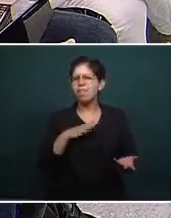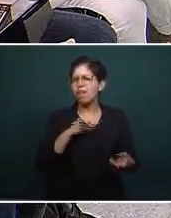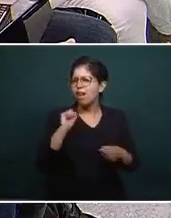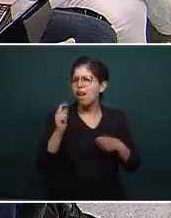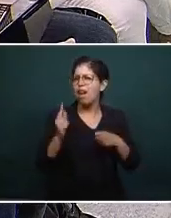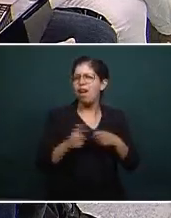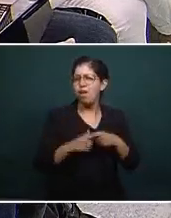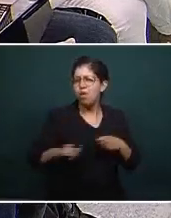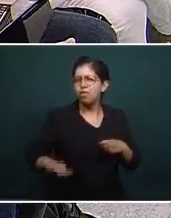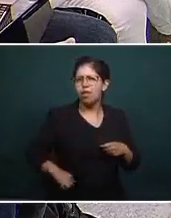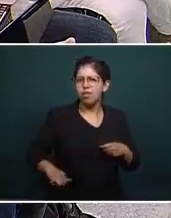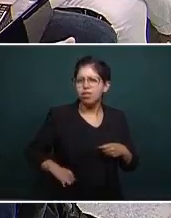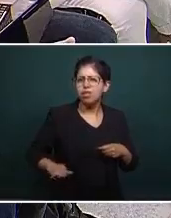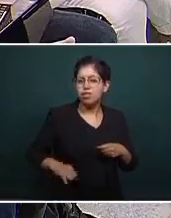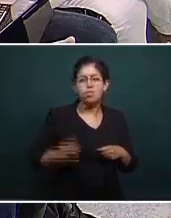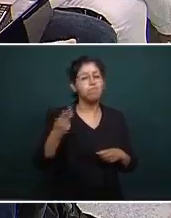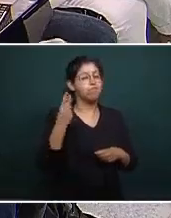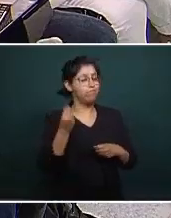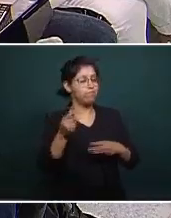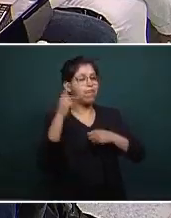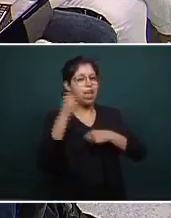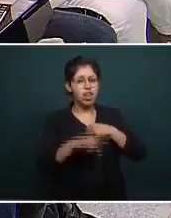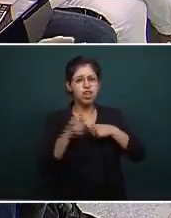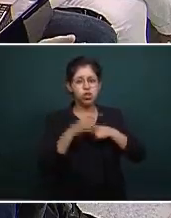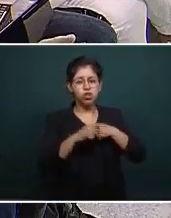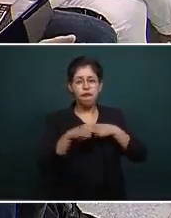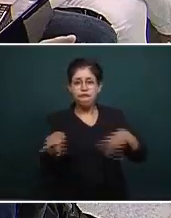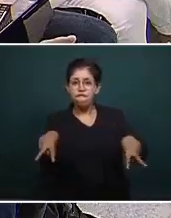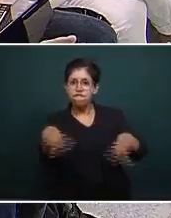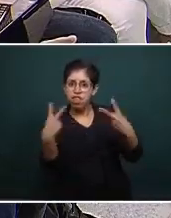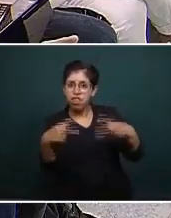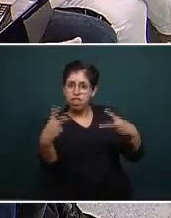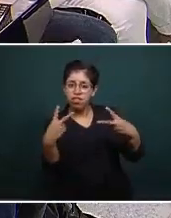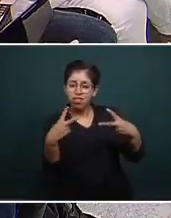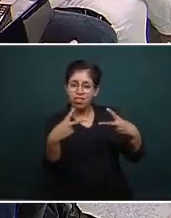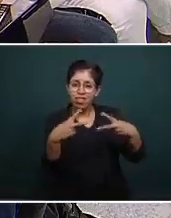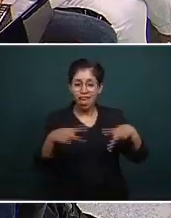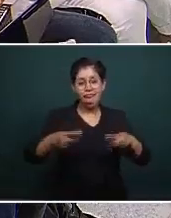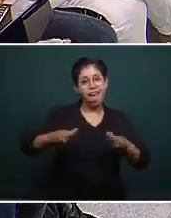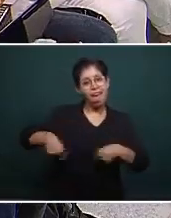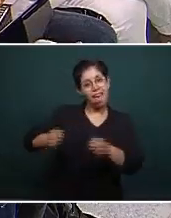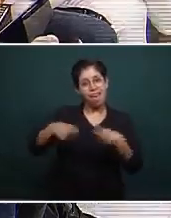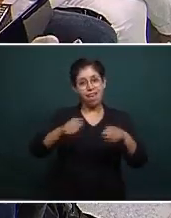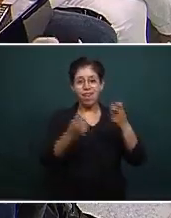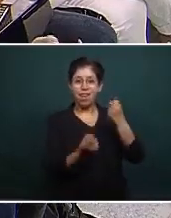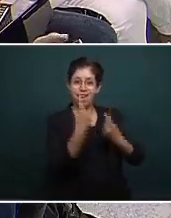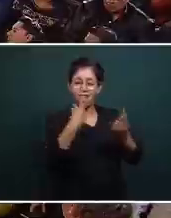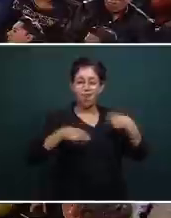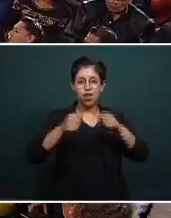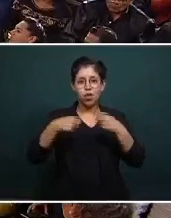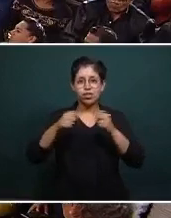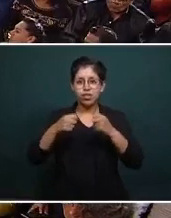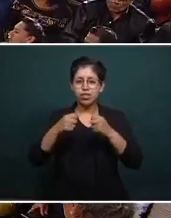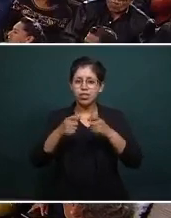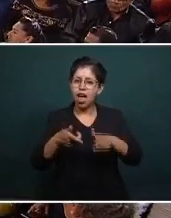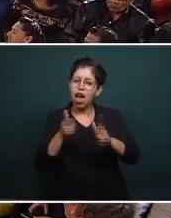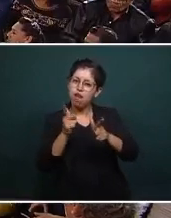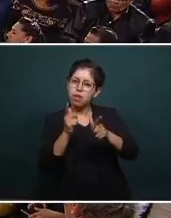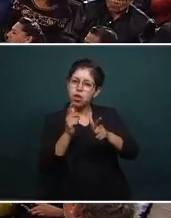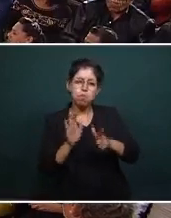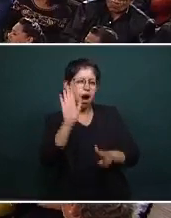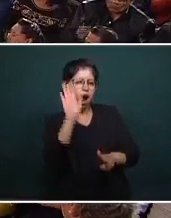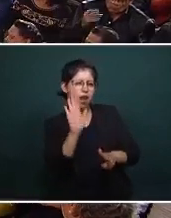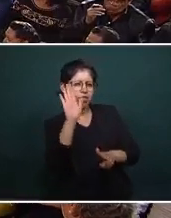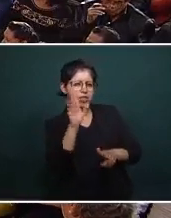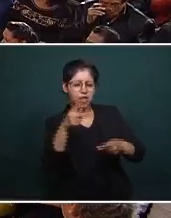interesante y peligroso. Están vendiendo en tiendas de autoservicio armas o réplicas de armas de